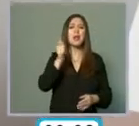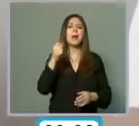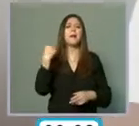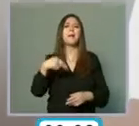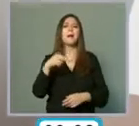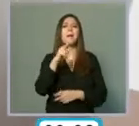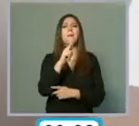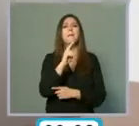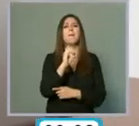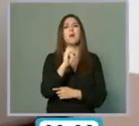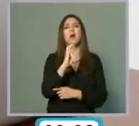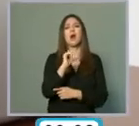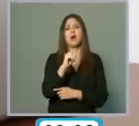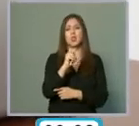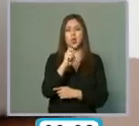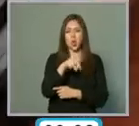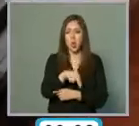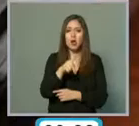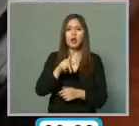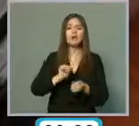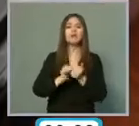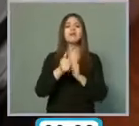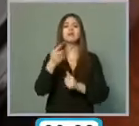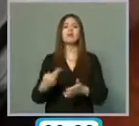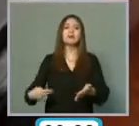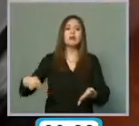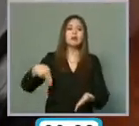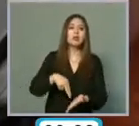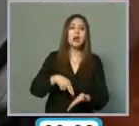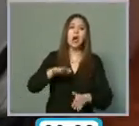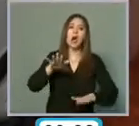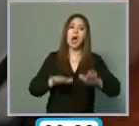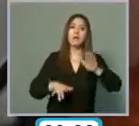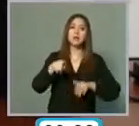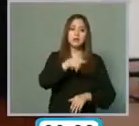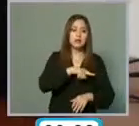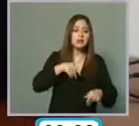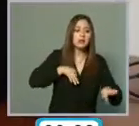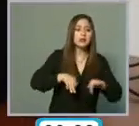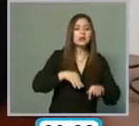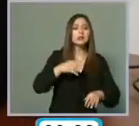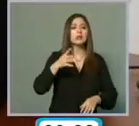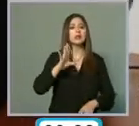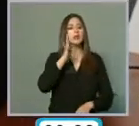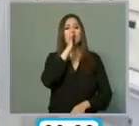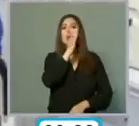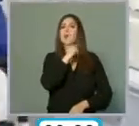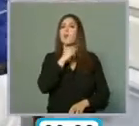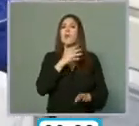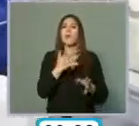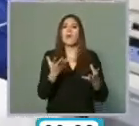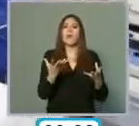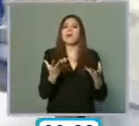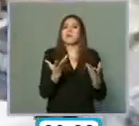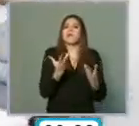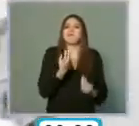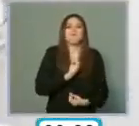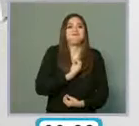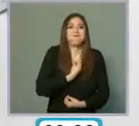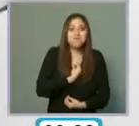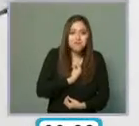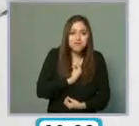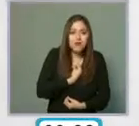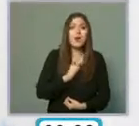Claro. no podríamos aguantar muchas de las actividades que hacemos, ¿no? Okay. Y ya de requisitos, pues